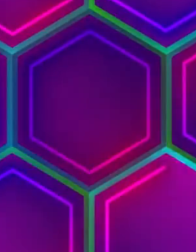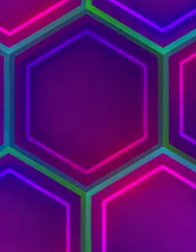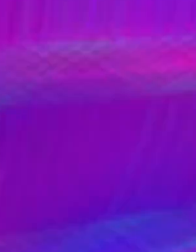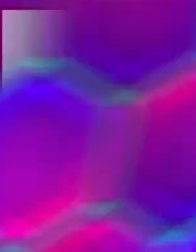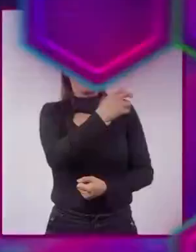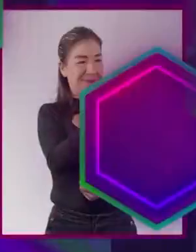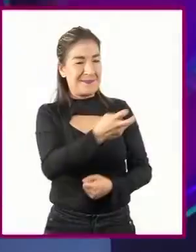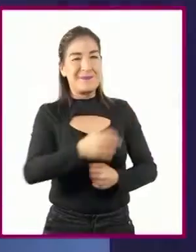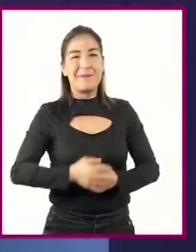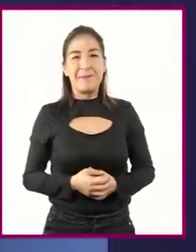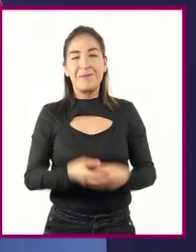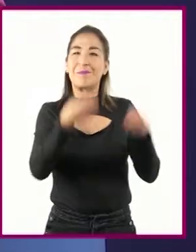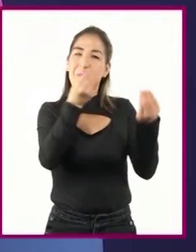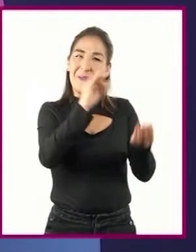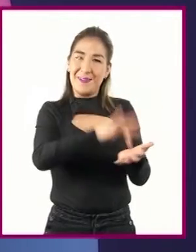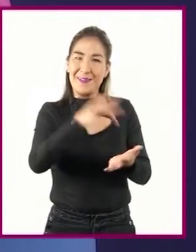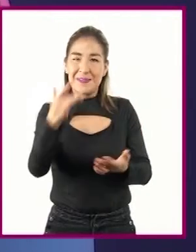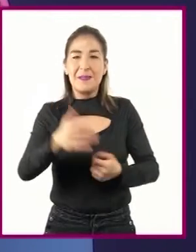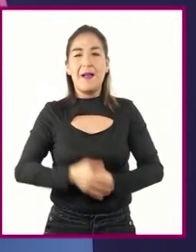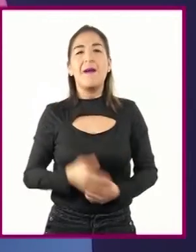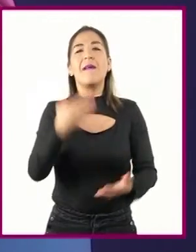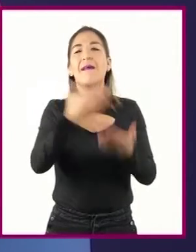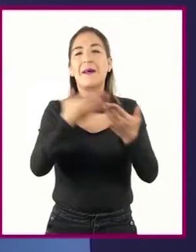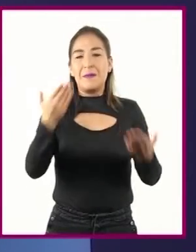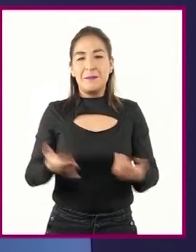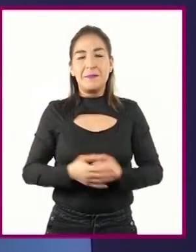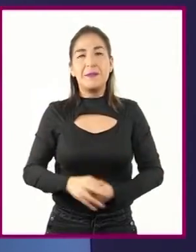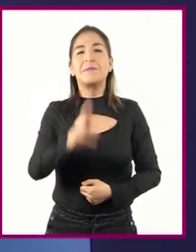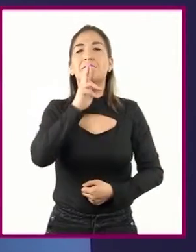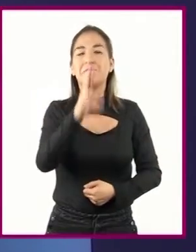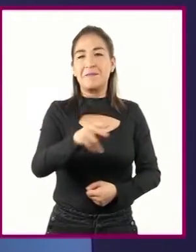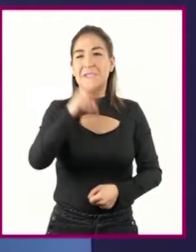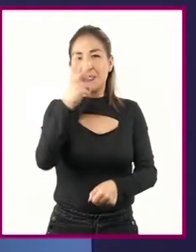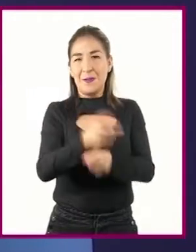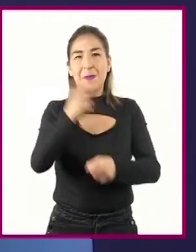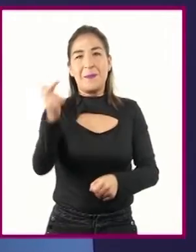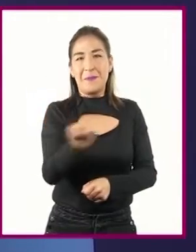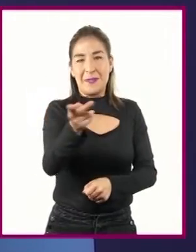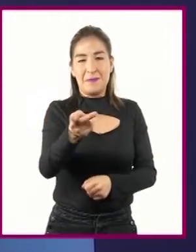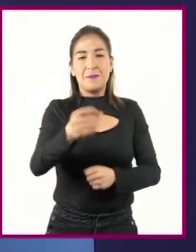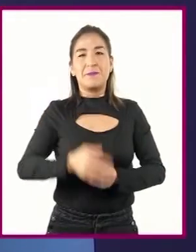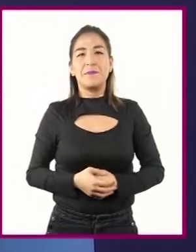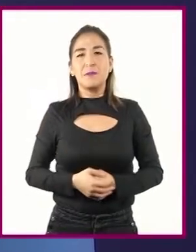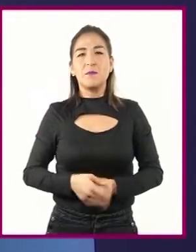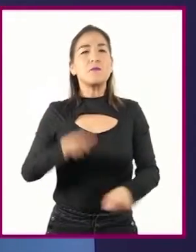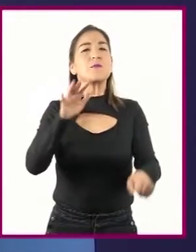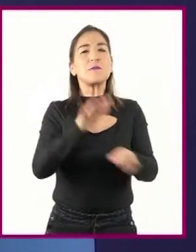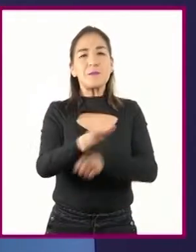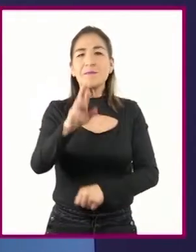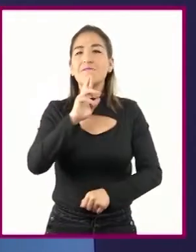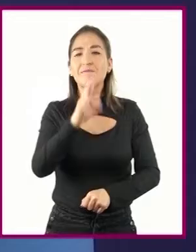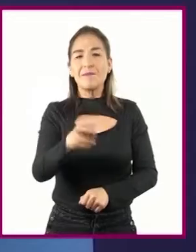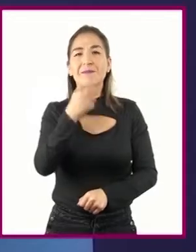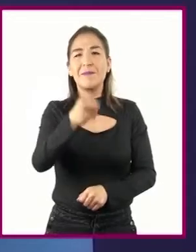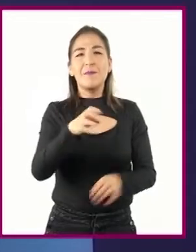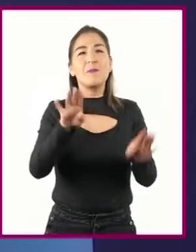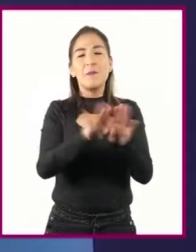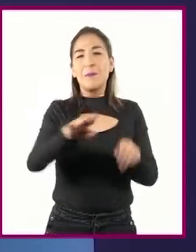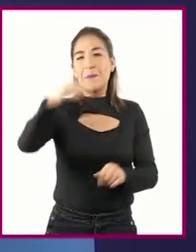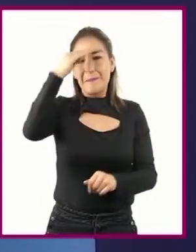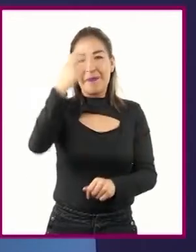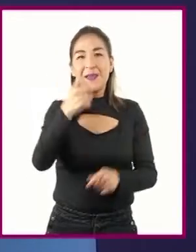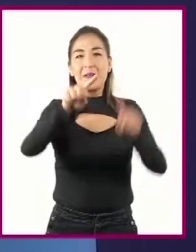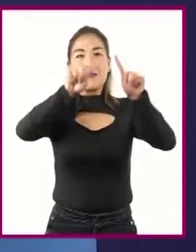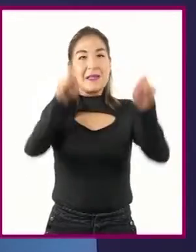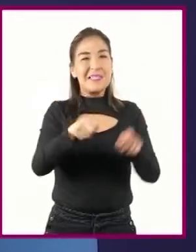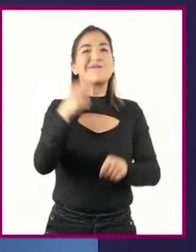Leslie. Muchas gracias. Ahora contestemos la segunda pregunta. ¿En cuáles de las operaciones podemos prescindir de los